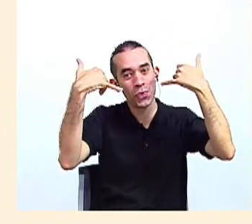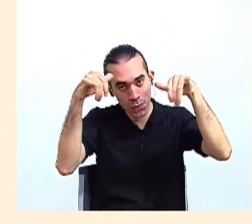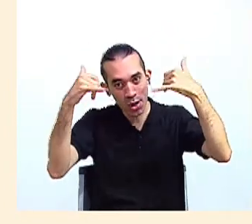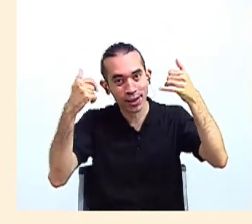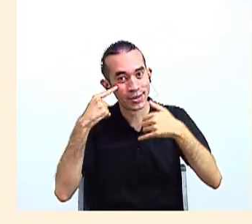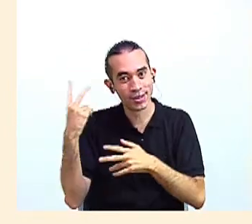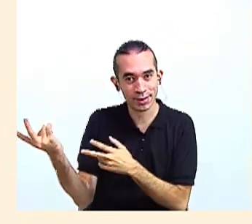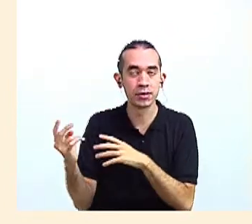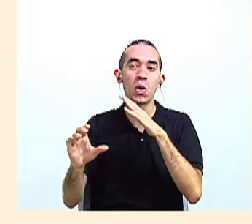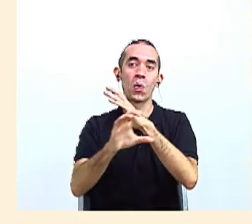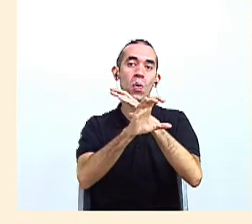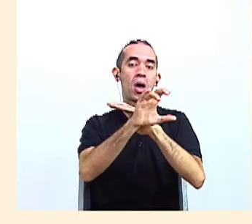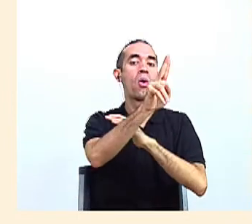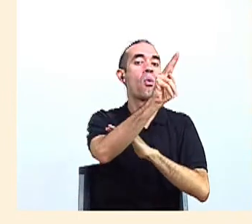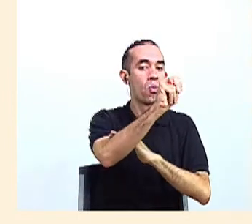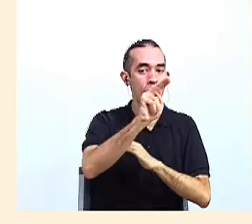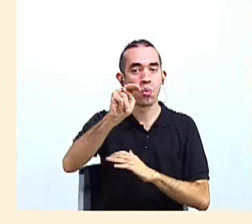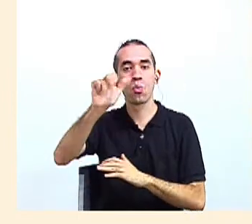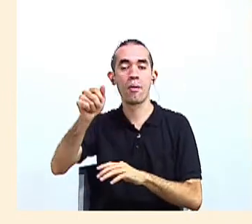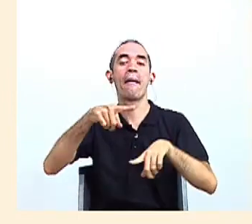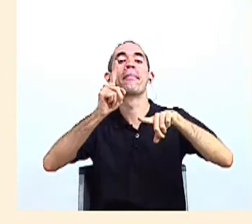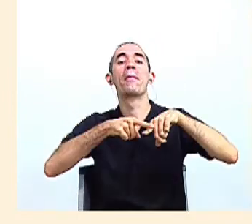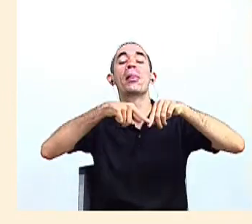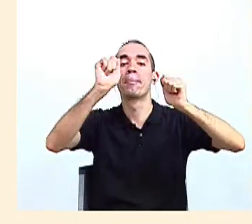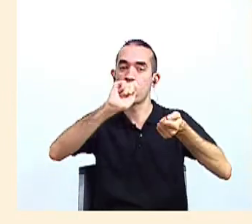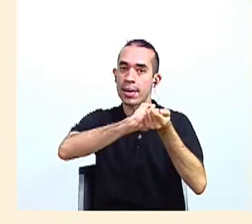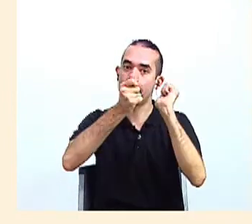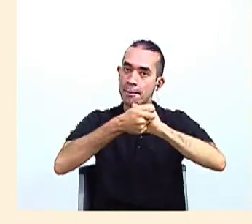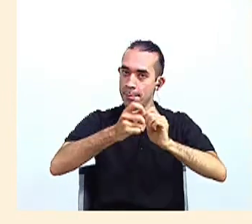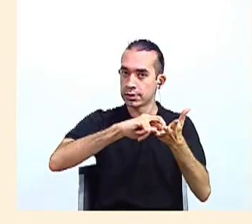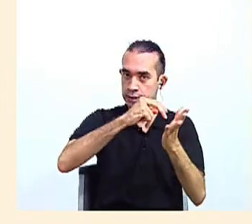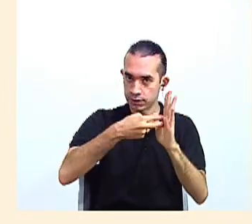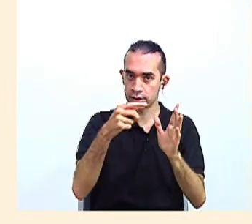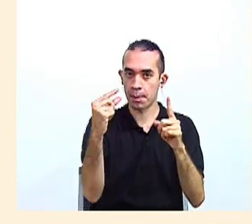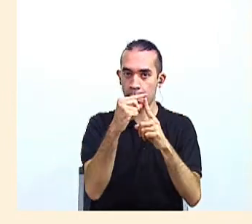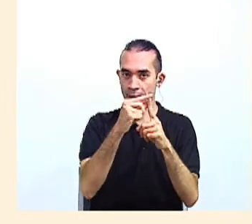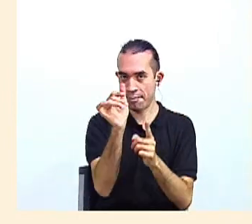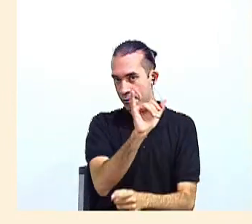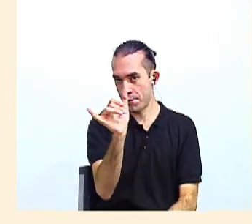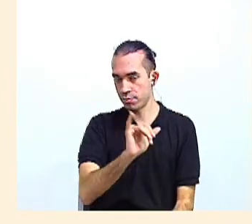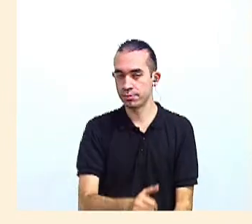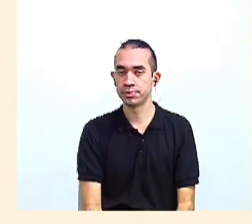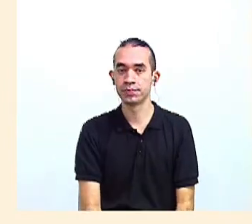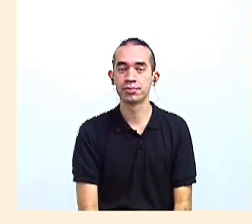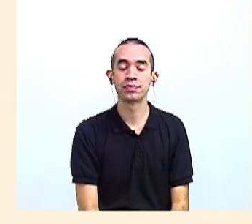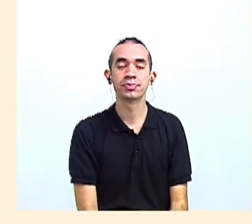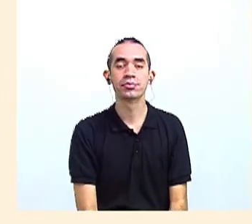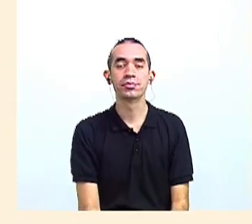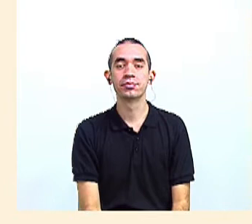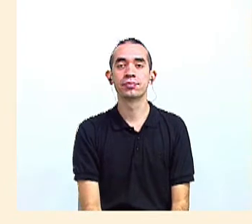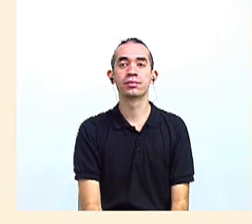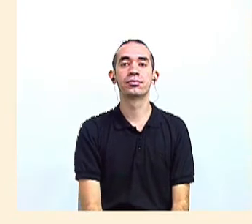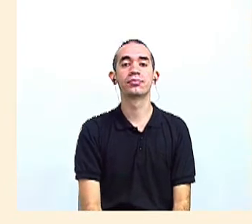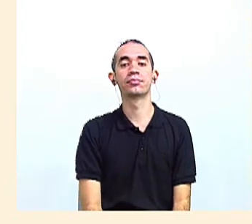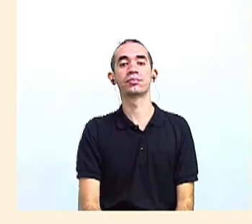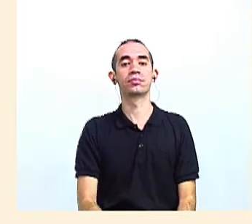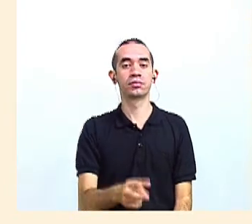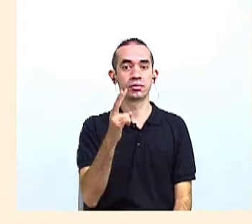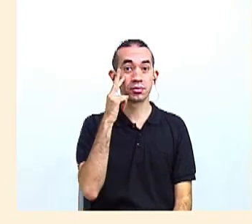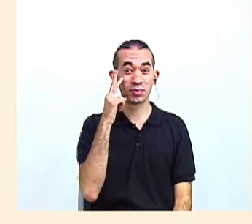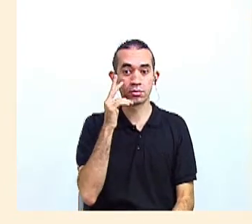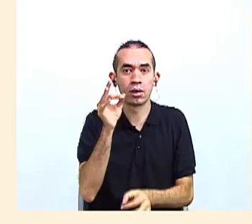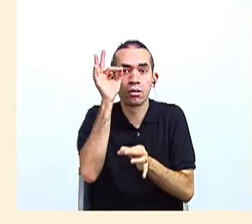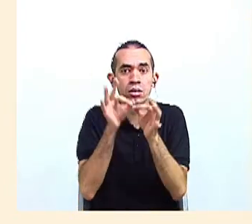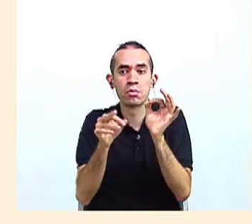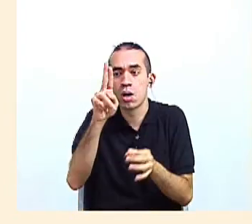por un armazón en forma rectangular que sobrevolamos, sí, ese juguete que tanto nos gusta. Bien, vean cómo un simple